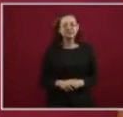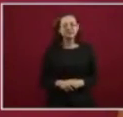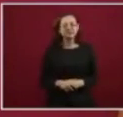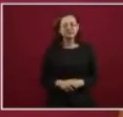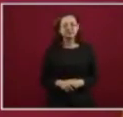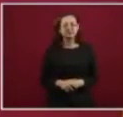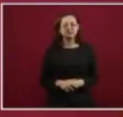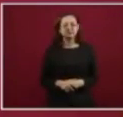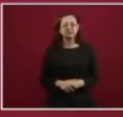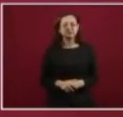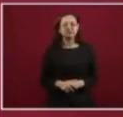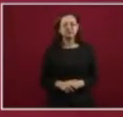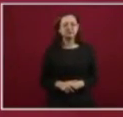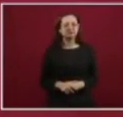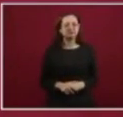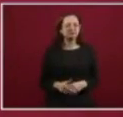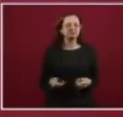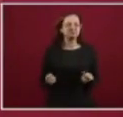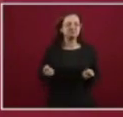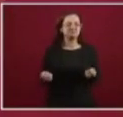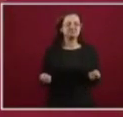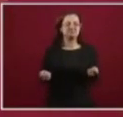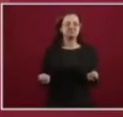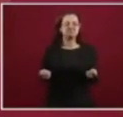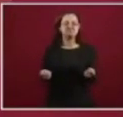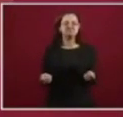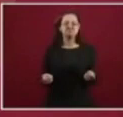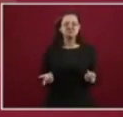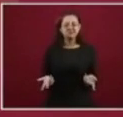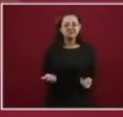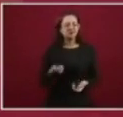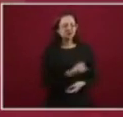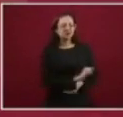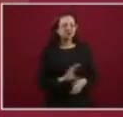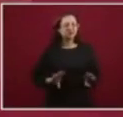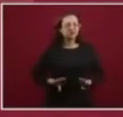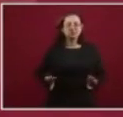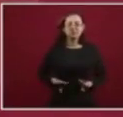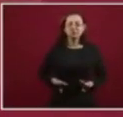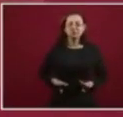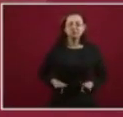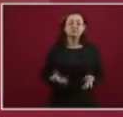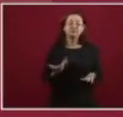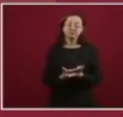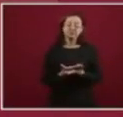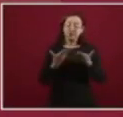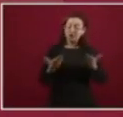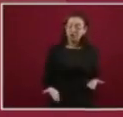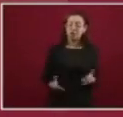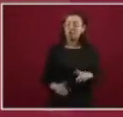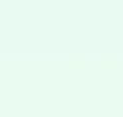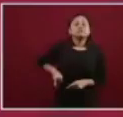si no les importaban. Entonces, eso es la base, el